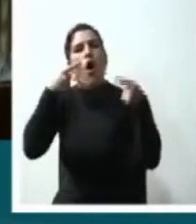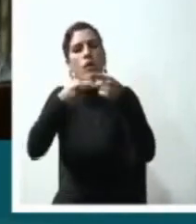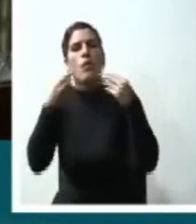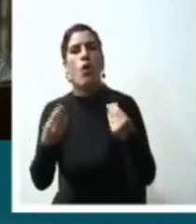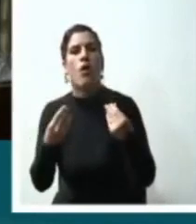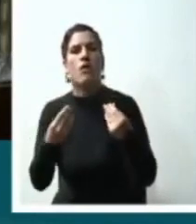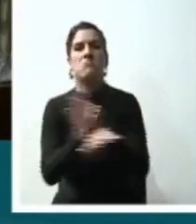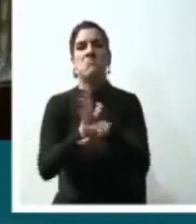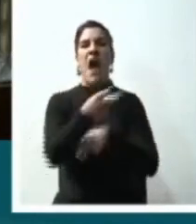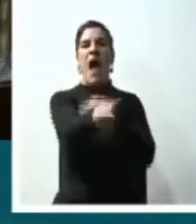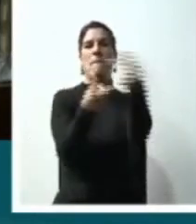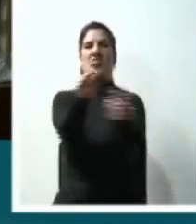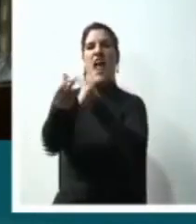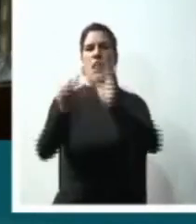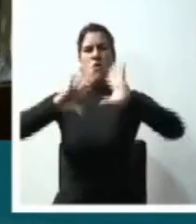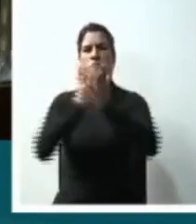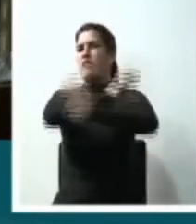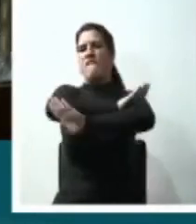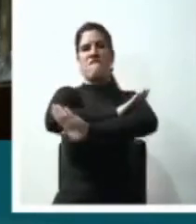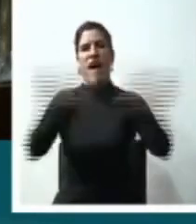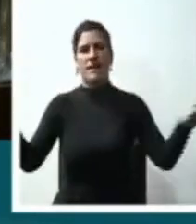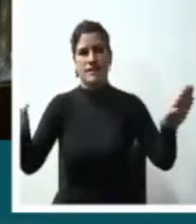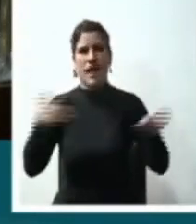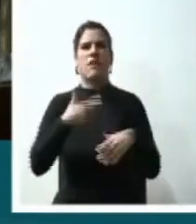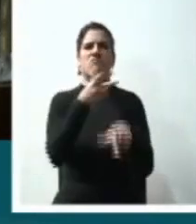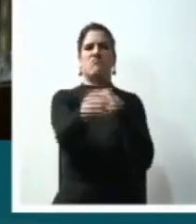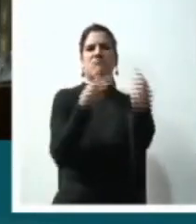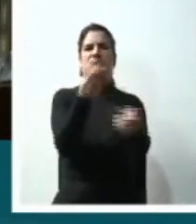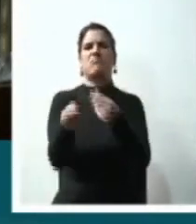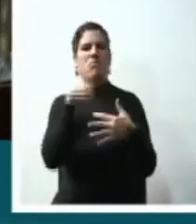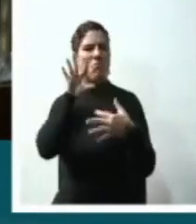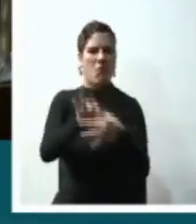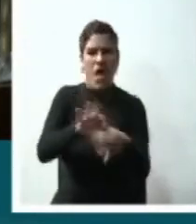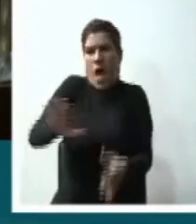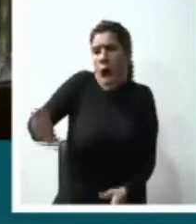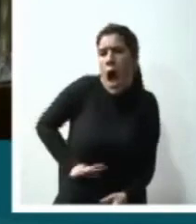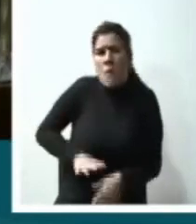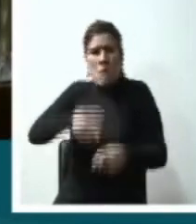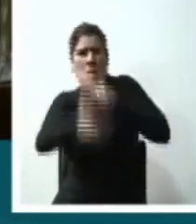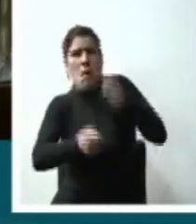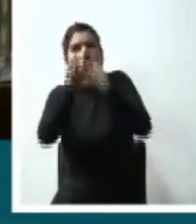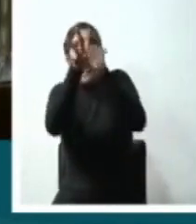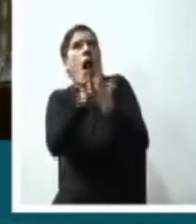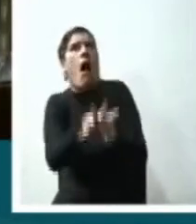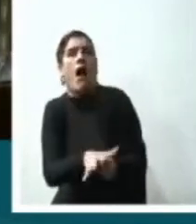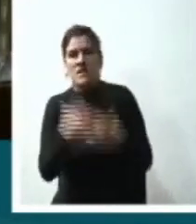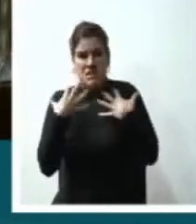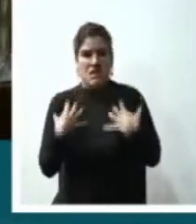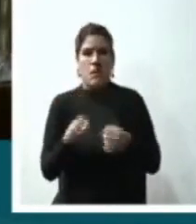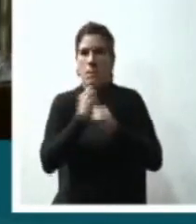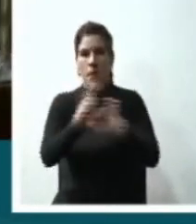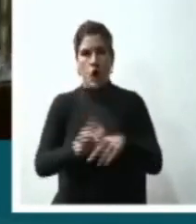el régimen capitalista, un régimen de explotación, de hambre, de miseria que cada vez nos deshumaniza más.